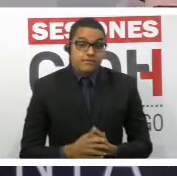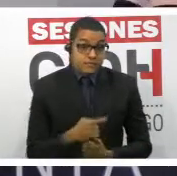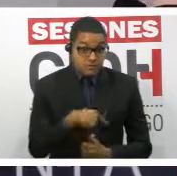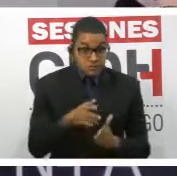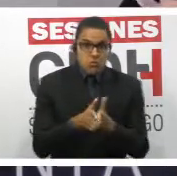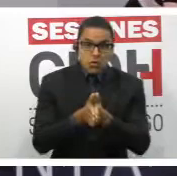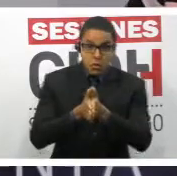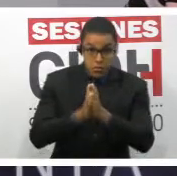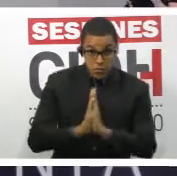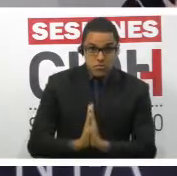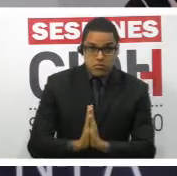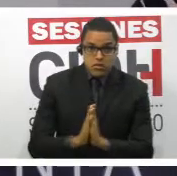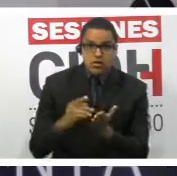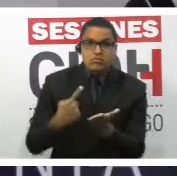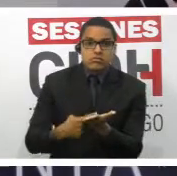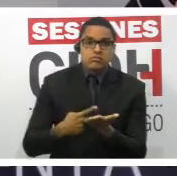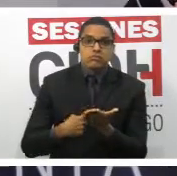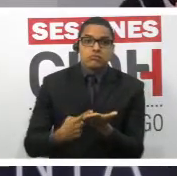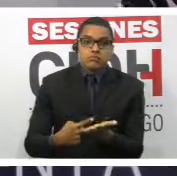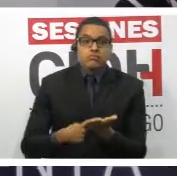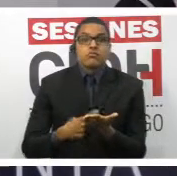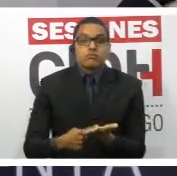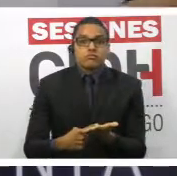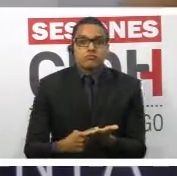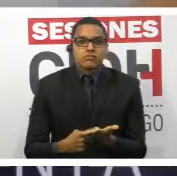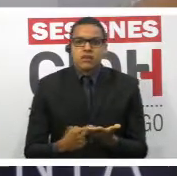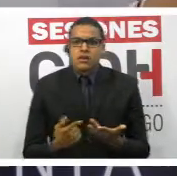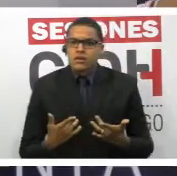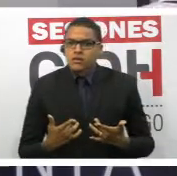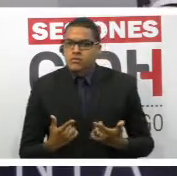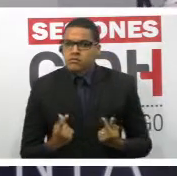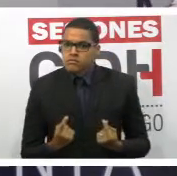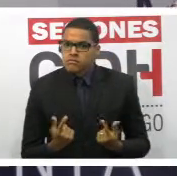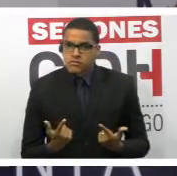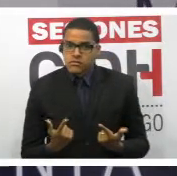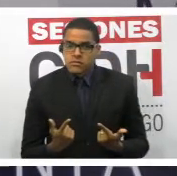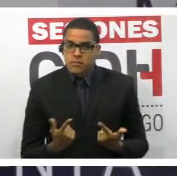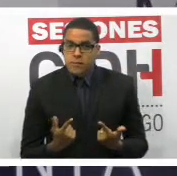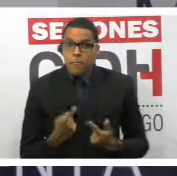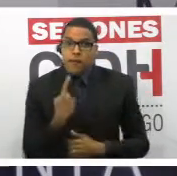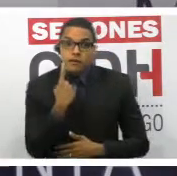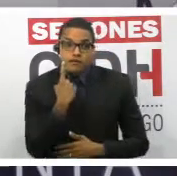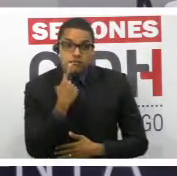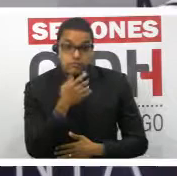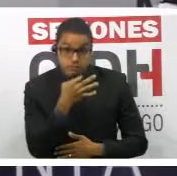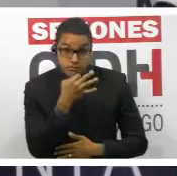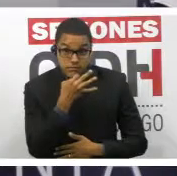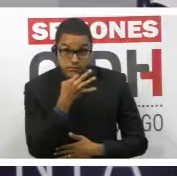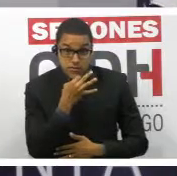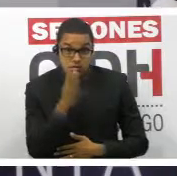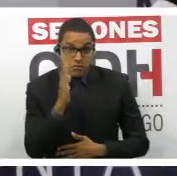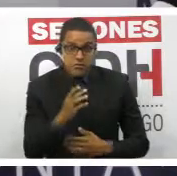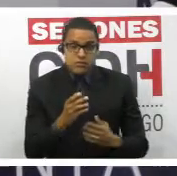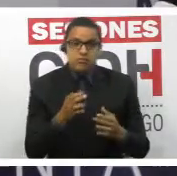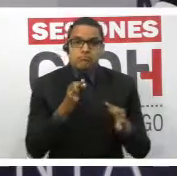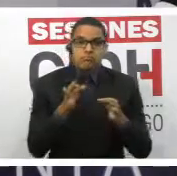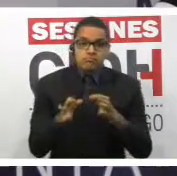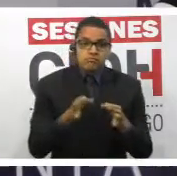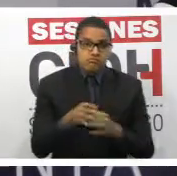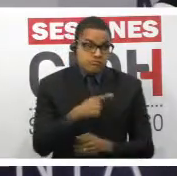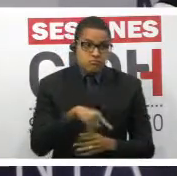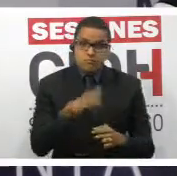por ley dentro de las tics with